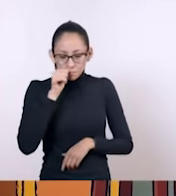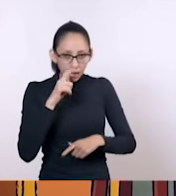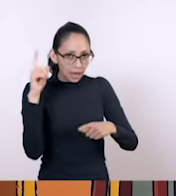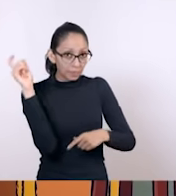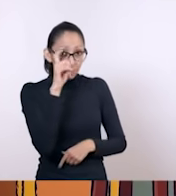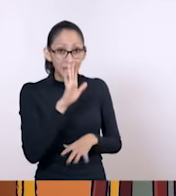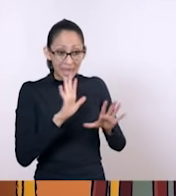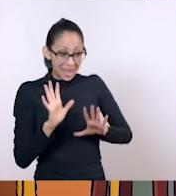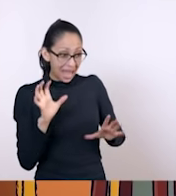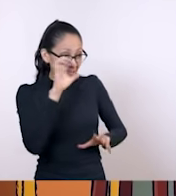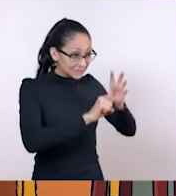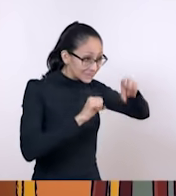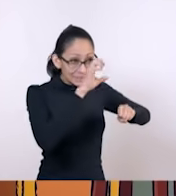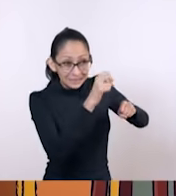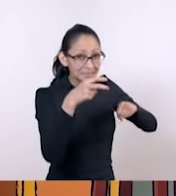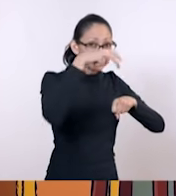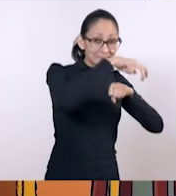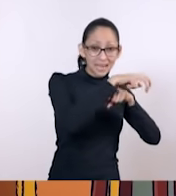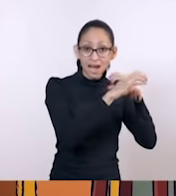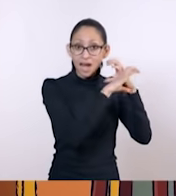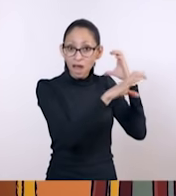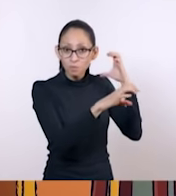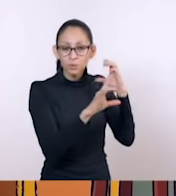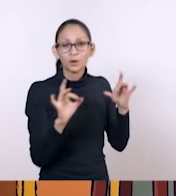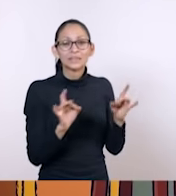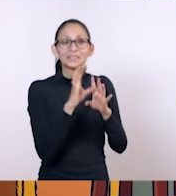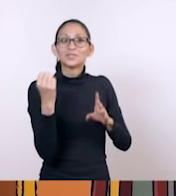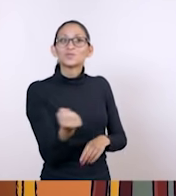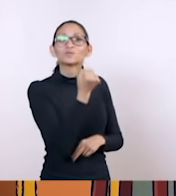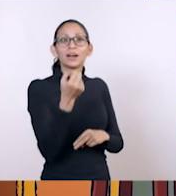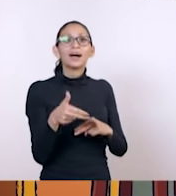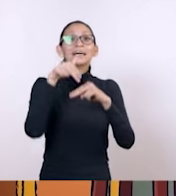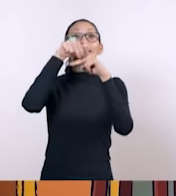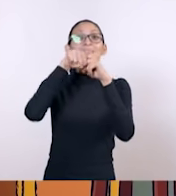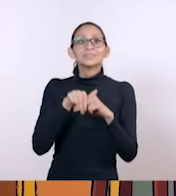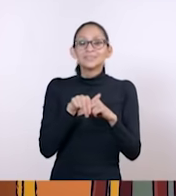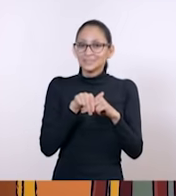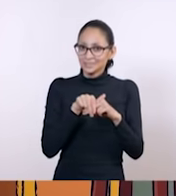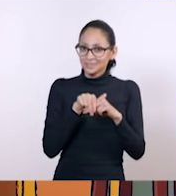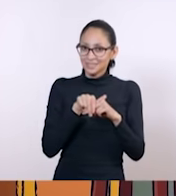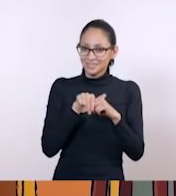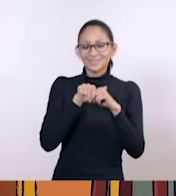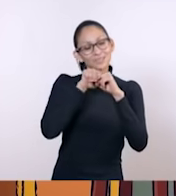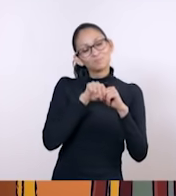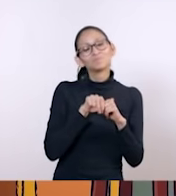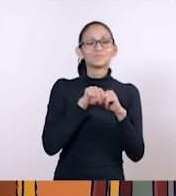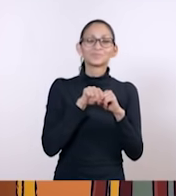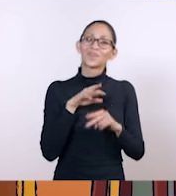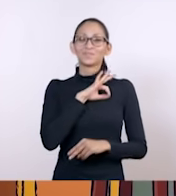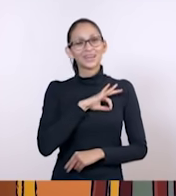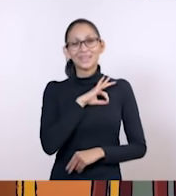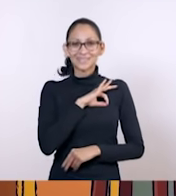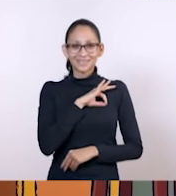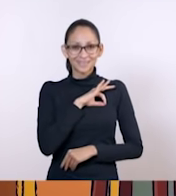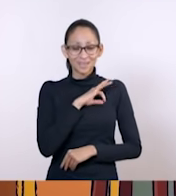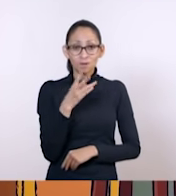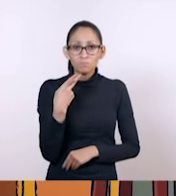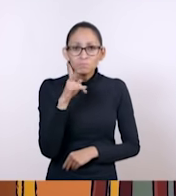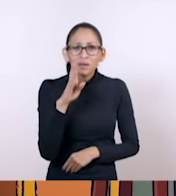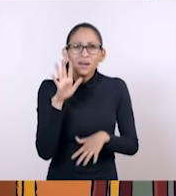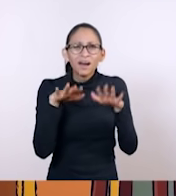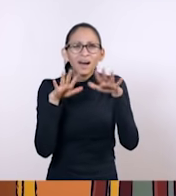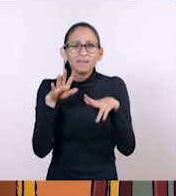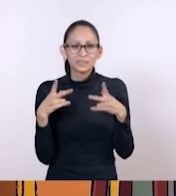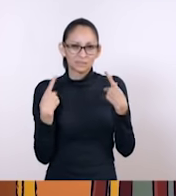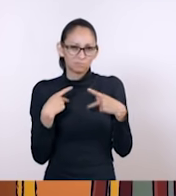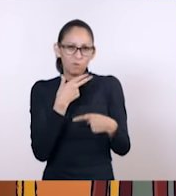cuando lo lograba y además tenía la suerte de que hubiera un lugar que casi nunca encuentras lugar en el camión, se sentaba muy feliz. Pero nunca